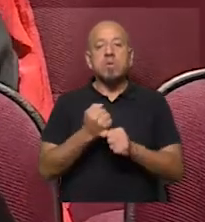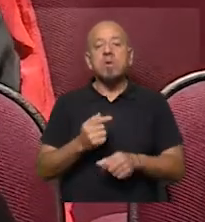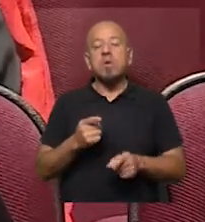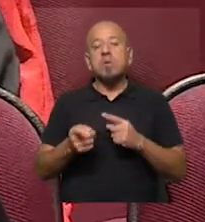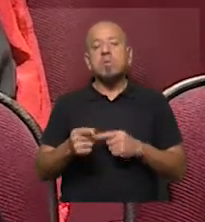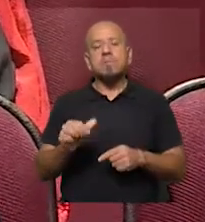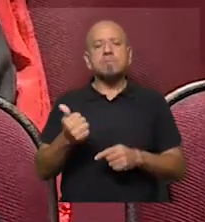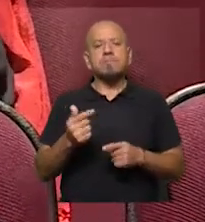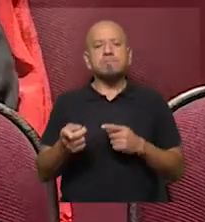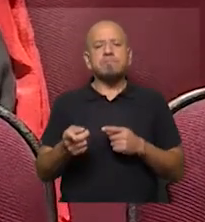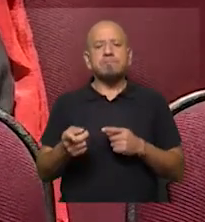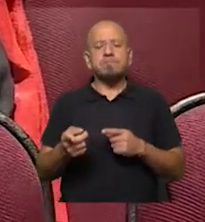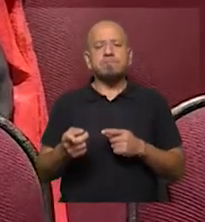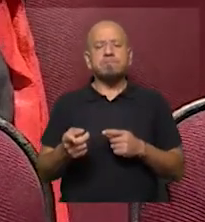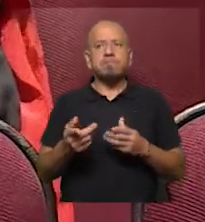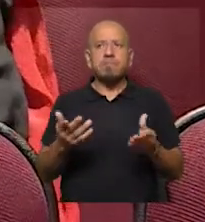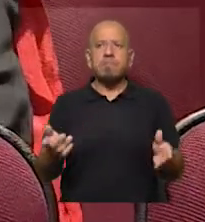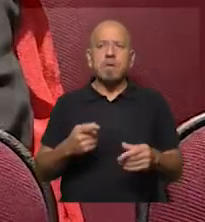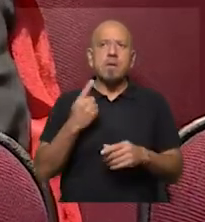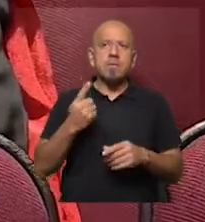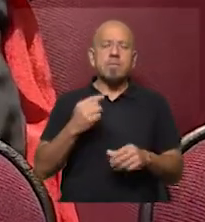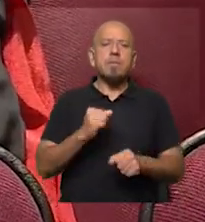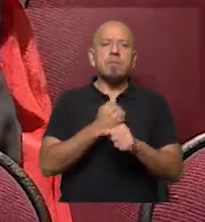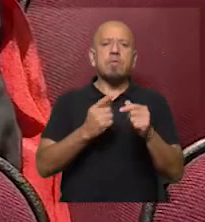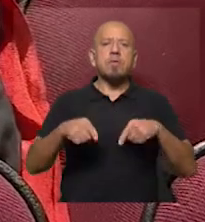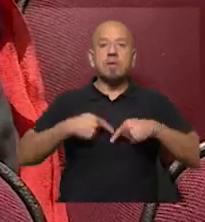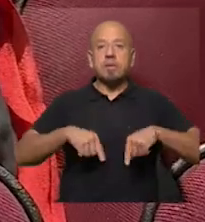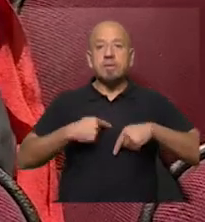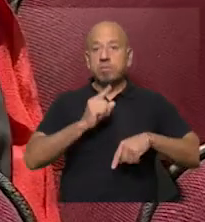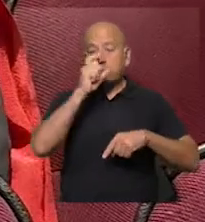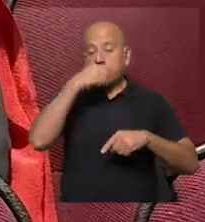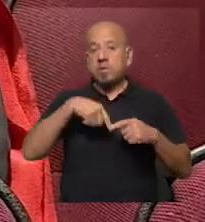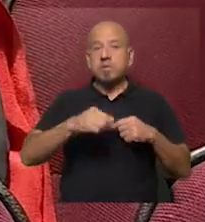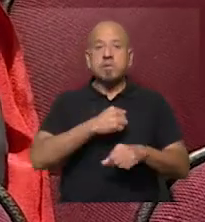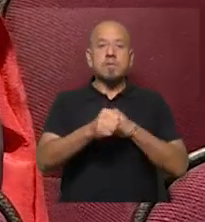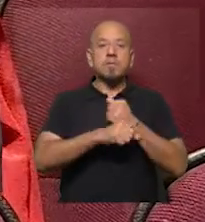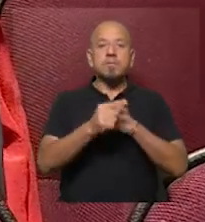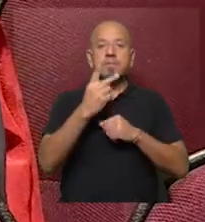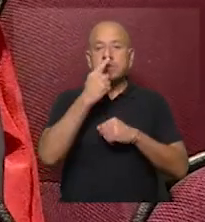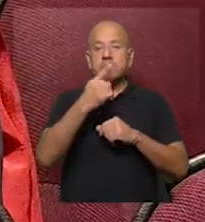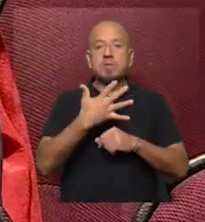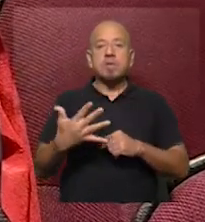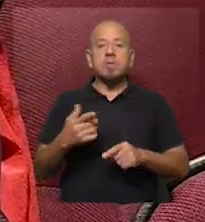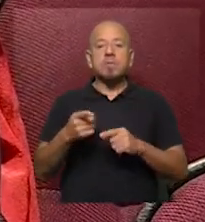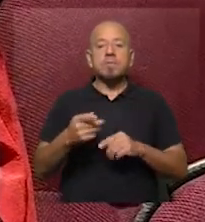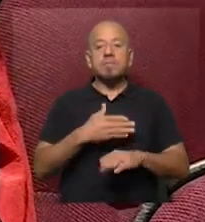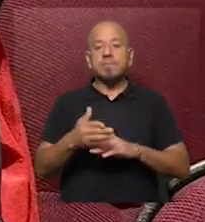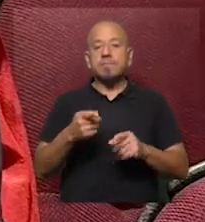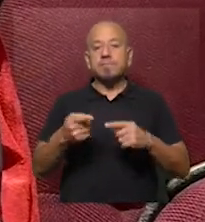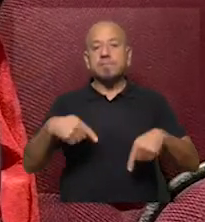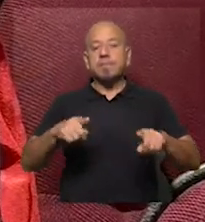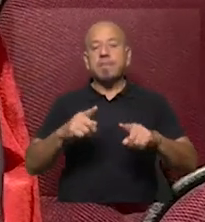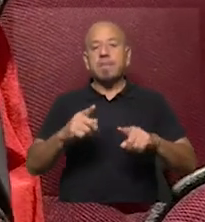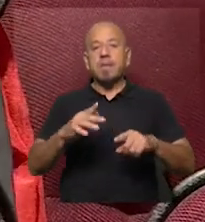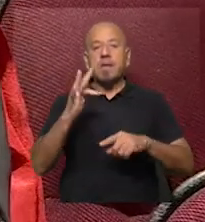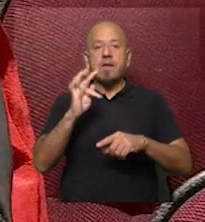ganó el primer premio de la Intendencia Municipal de Montevideo en 2005, y luego el Florencio en 2006,